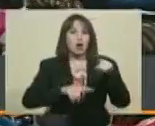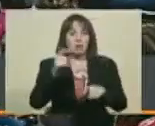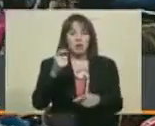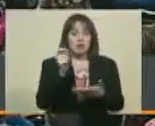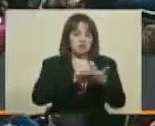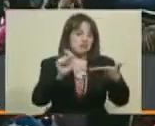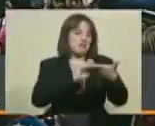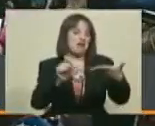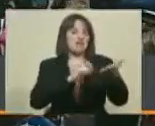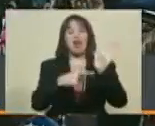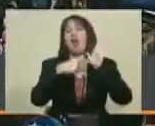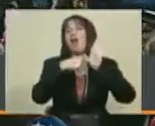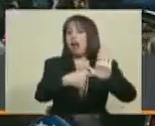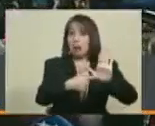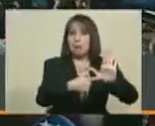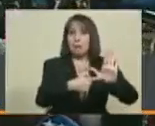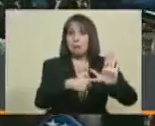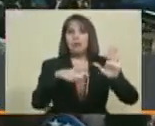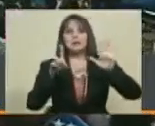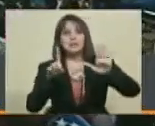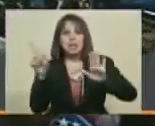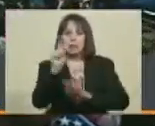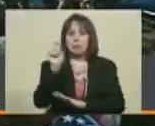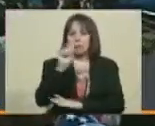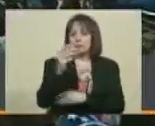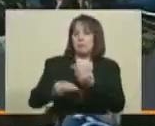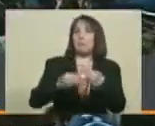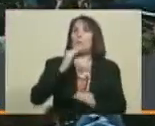esto, esto, pasan 6 meses y no lo hemos hecho.